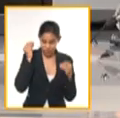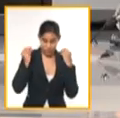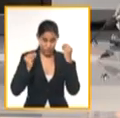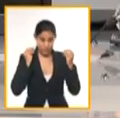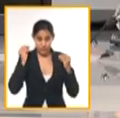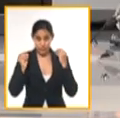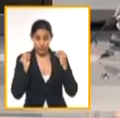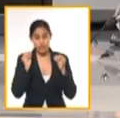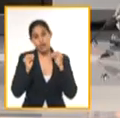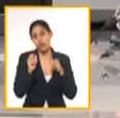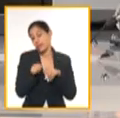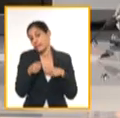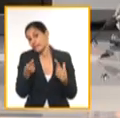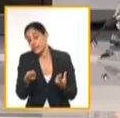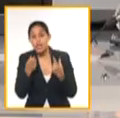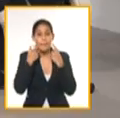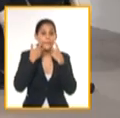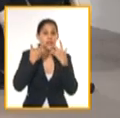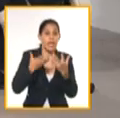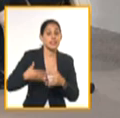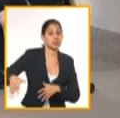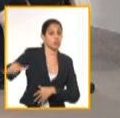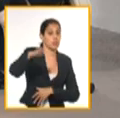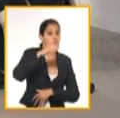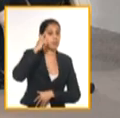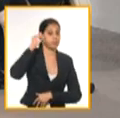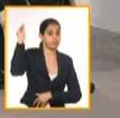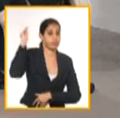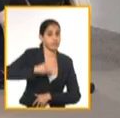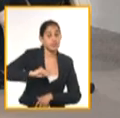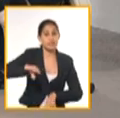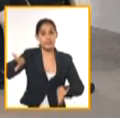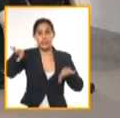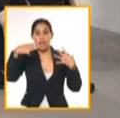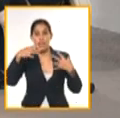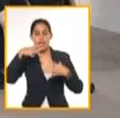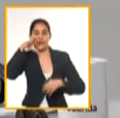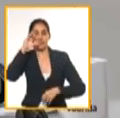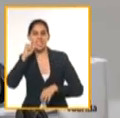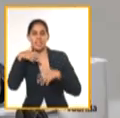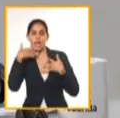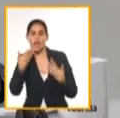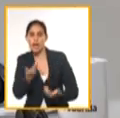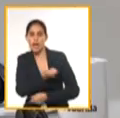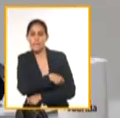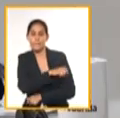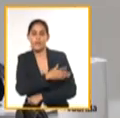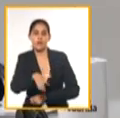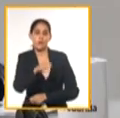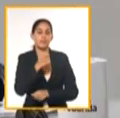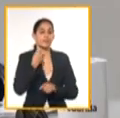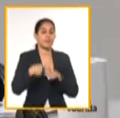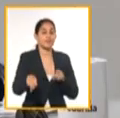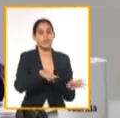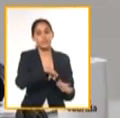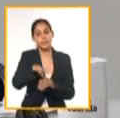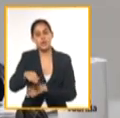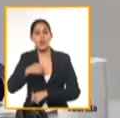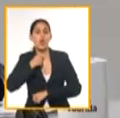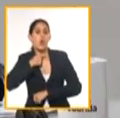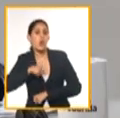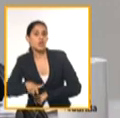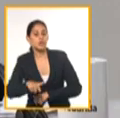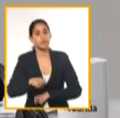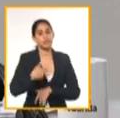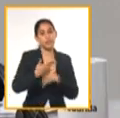por alto, porque es bueno que la población comprenda eso. A veces hay incomprensiones con eso, a veces pasa otra situación, que se tiene corriente